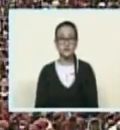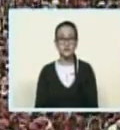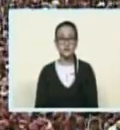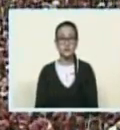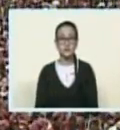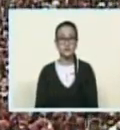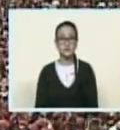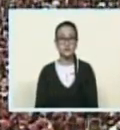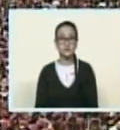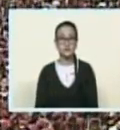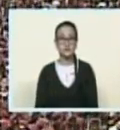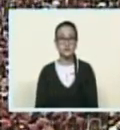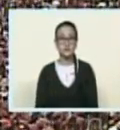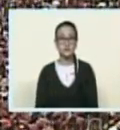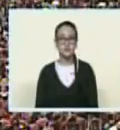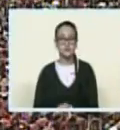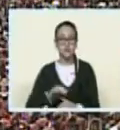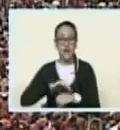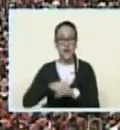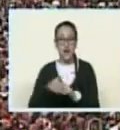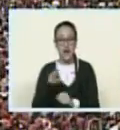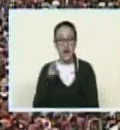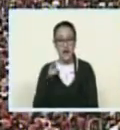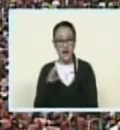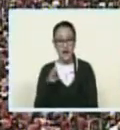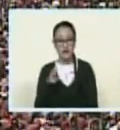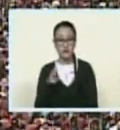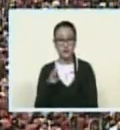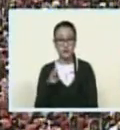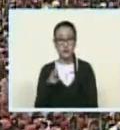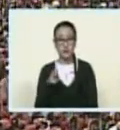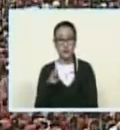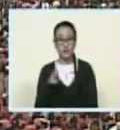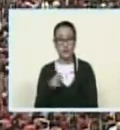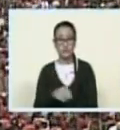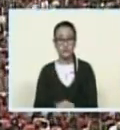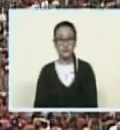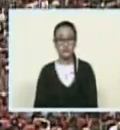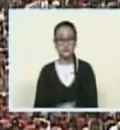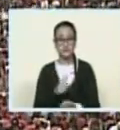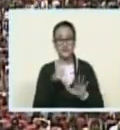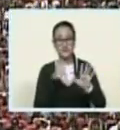Aquí está Héctor Rodríguez Castro,